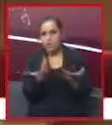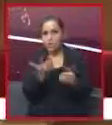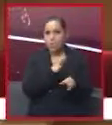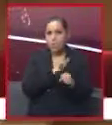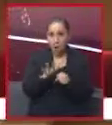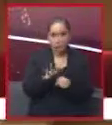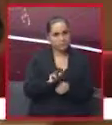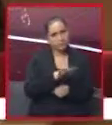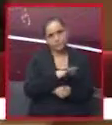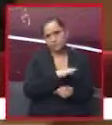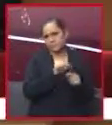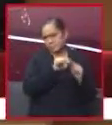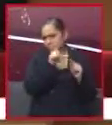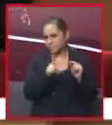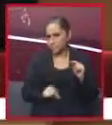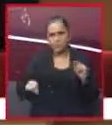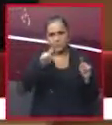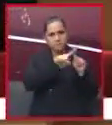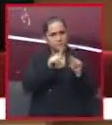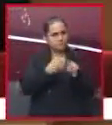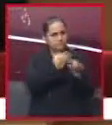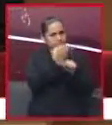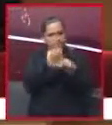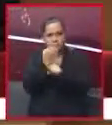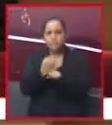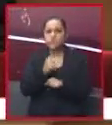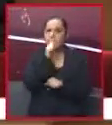las entidades del sector público.